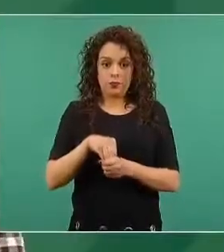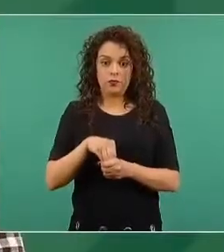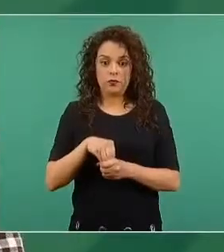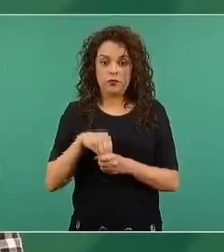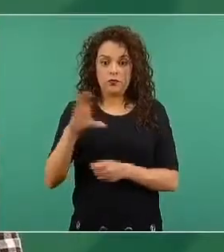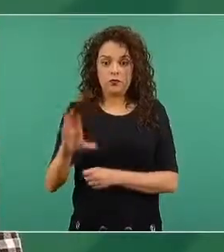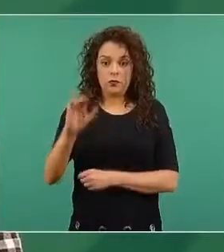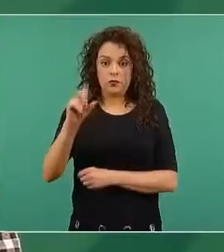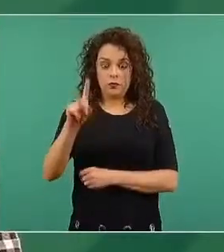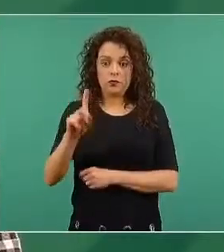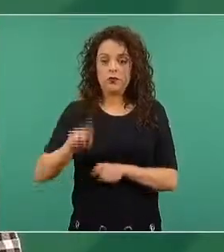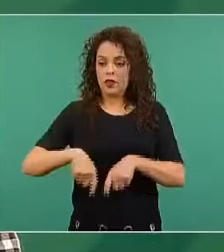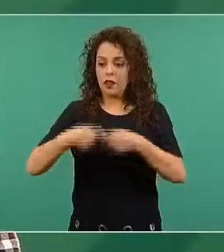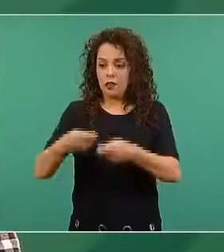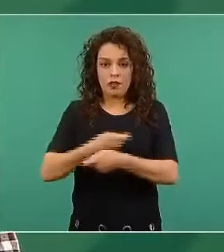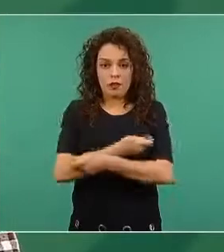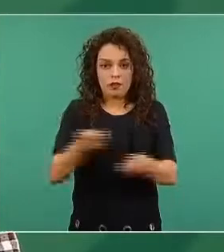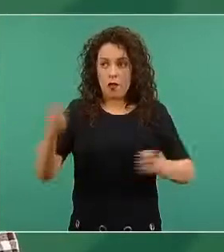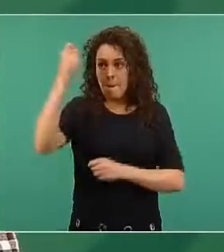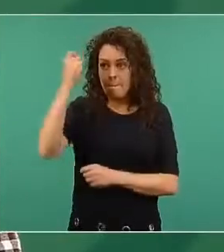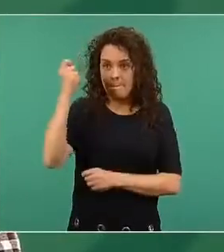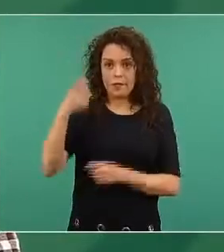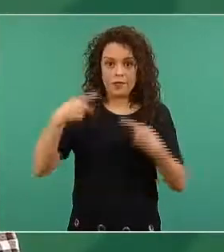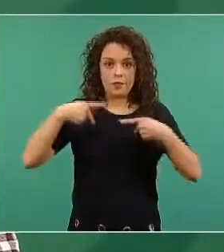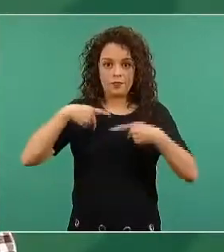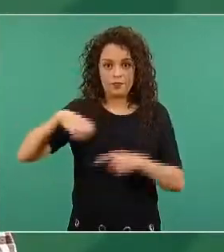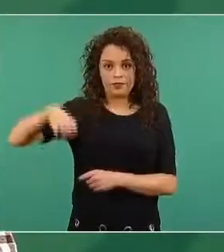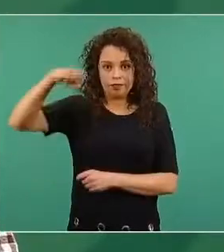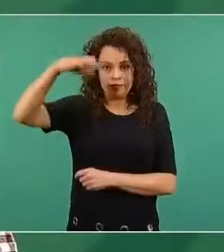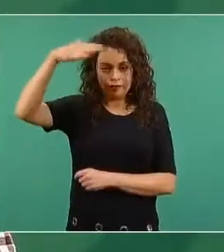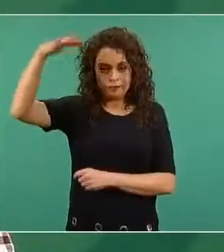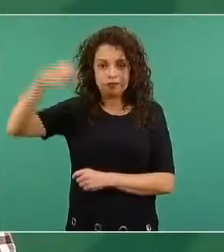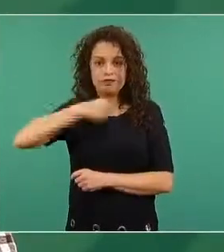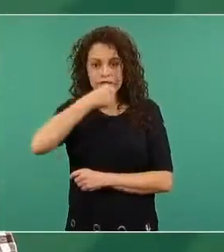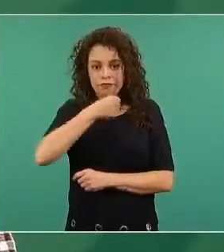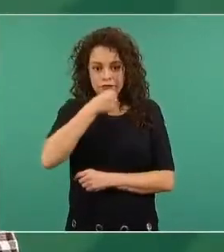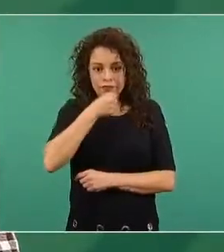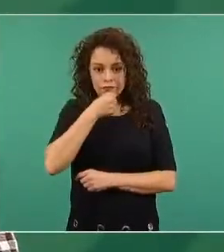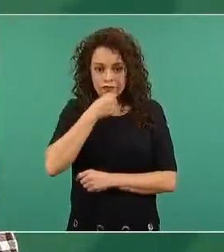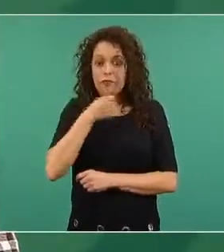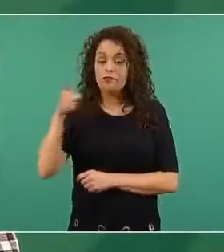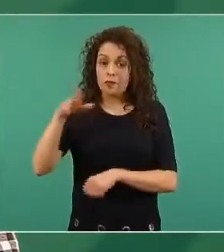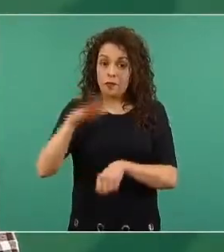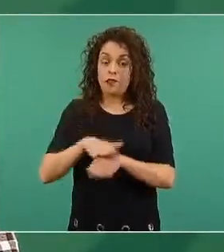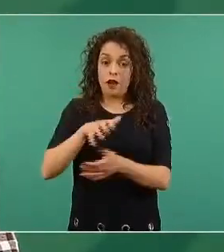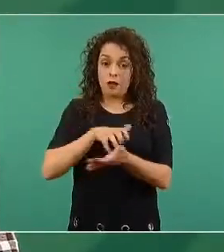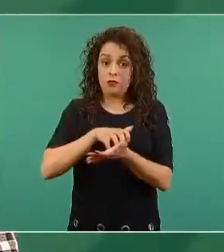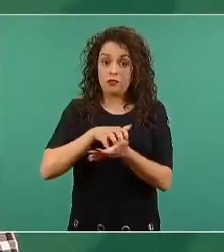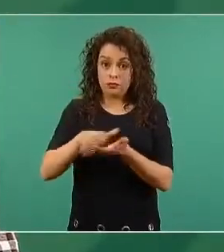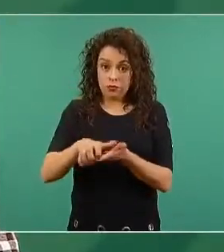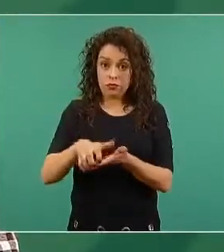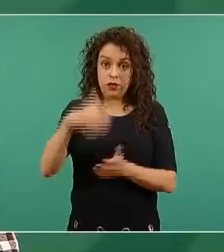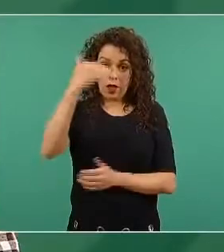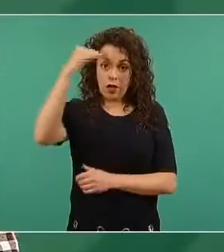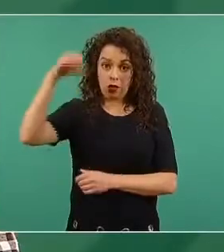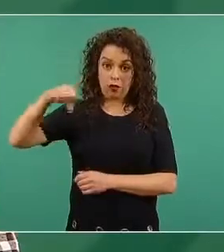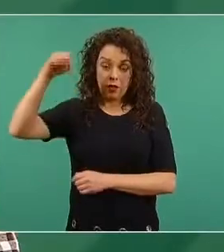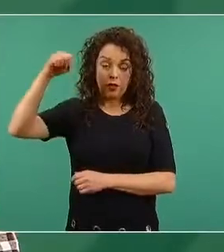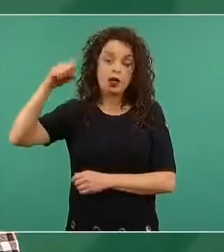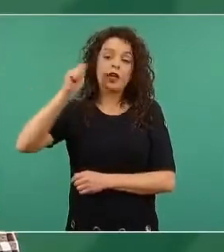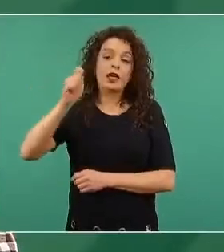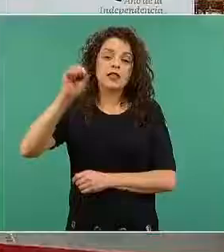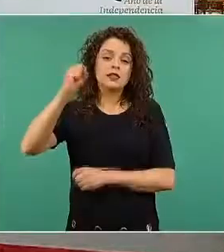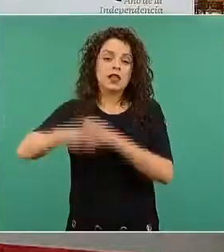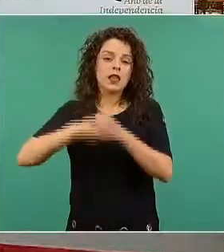distribuyen las pensiones de los adultos mayores, de acuerdo al programa social que cubre a la enorme mayoría de los adultos mayores de 60 años en